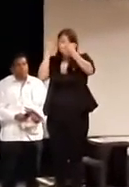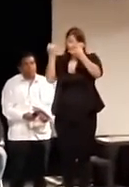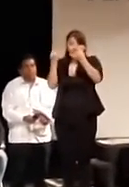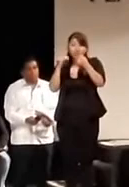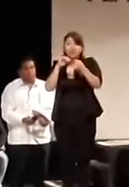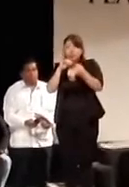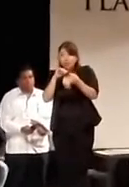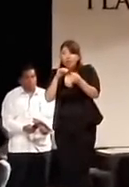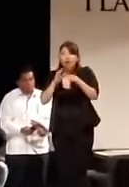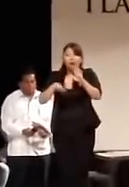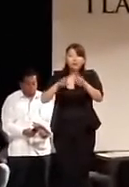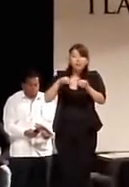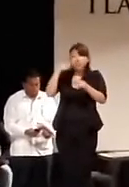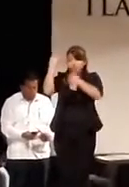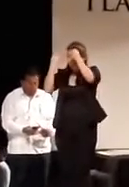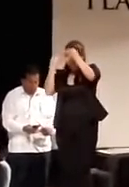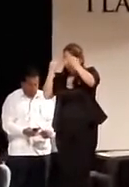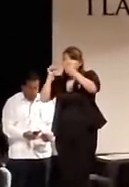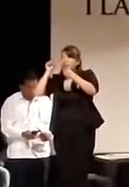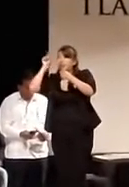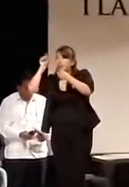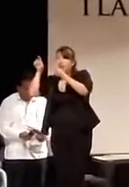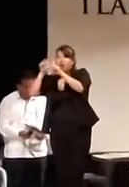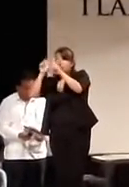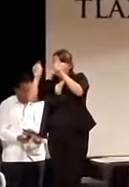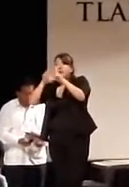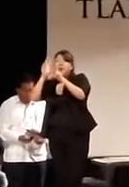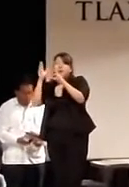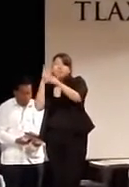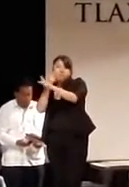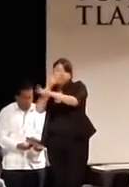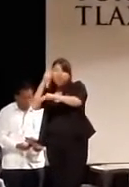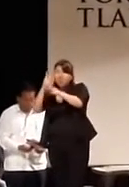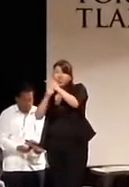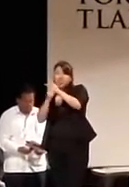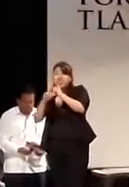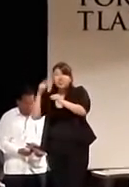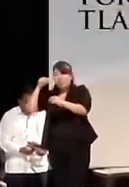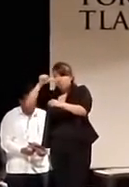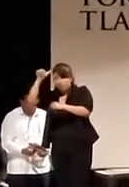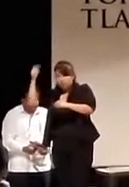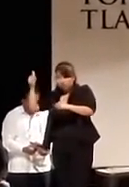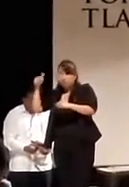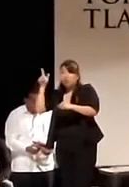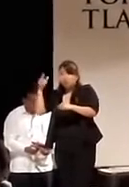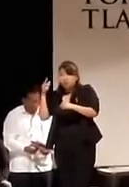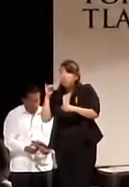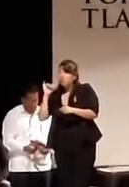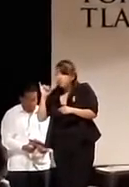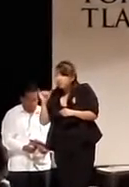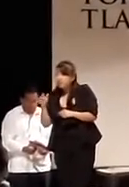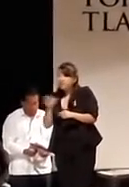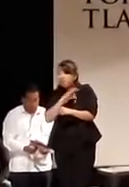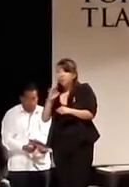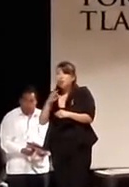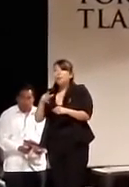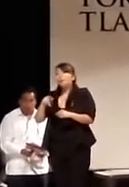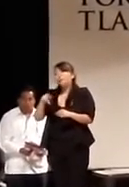mundo, no significa que puedan meterse con calzador en los espacios escolares de nuestro país.